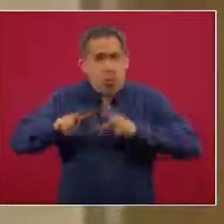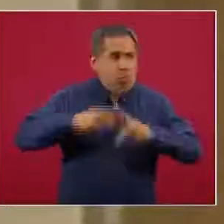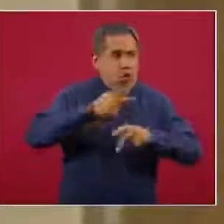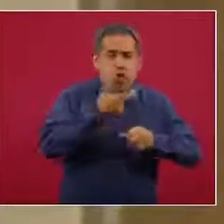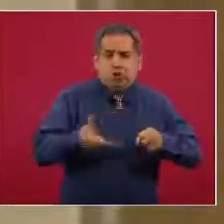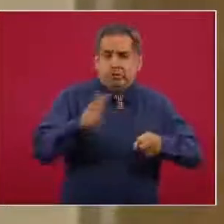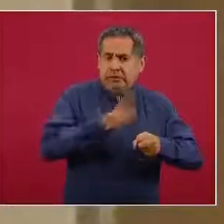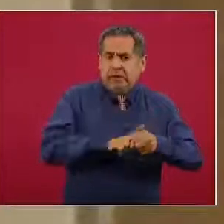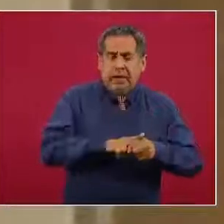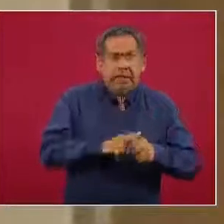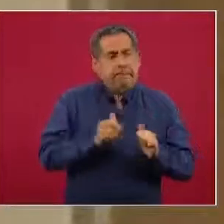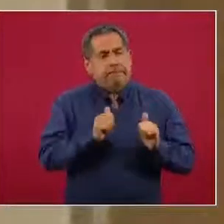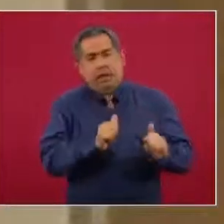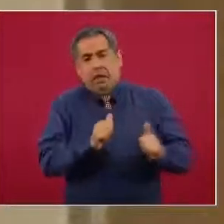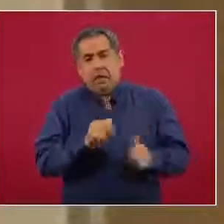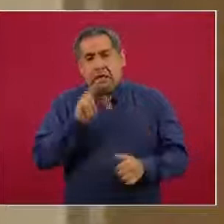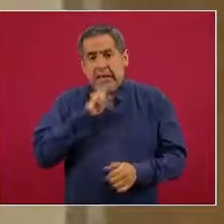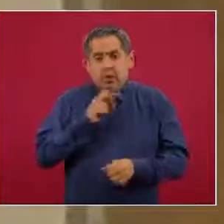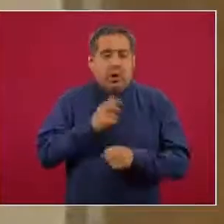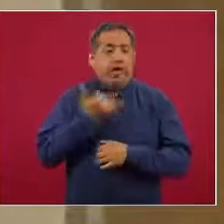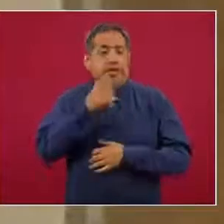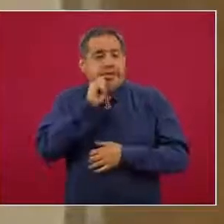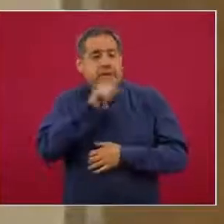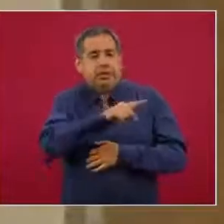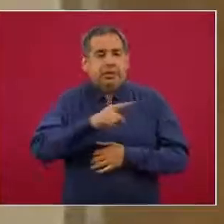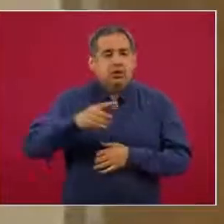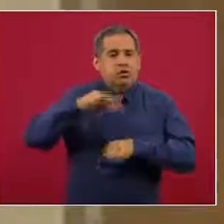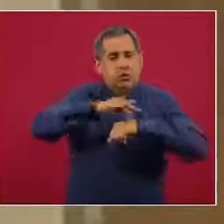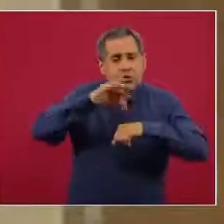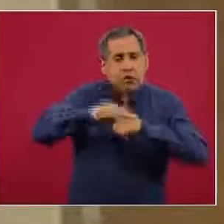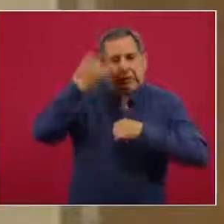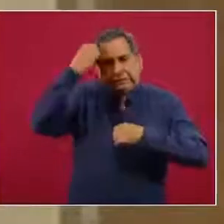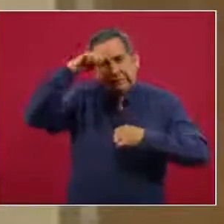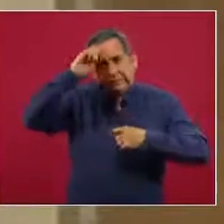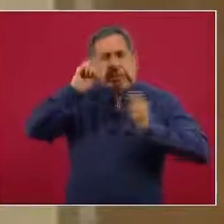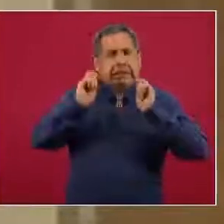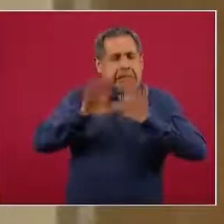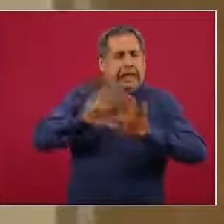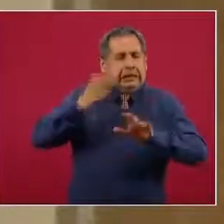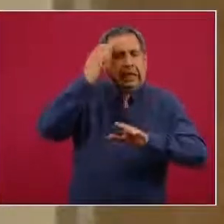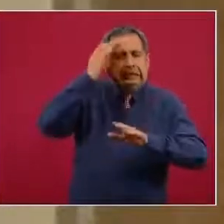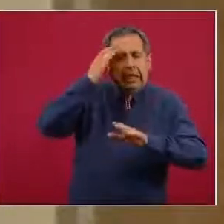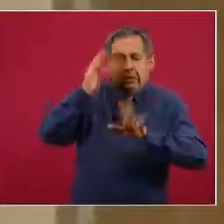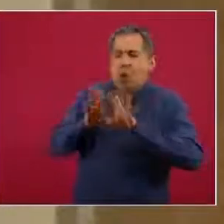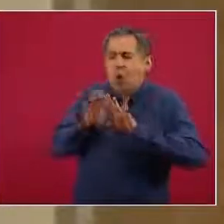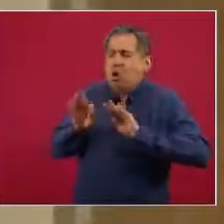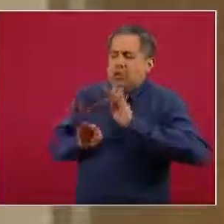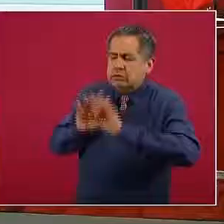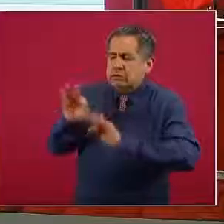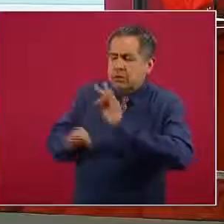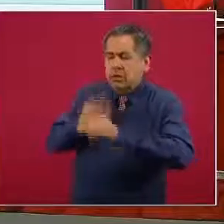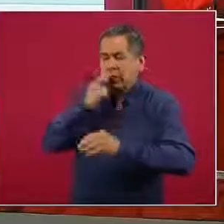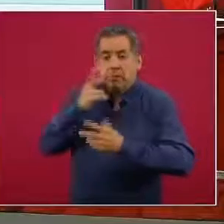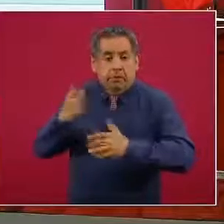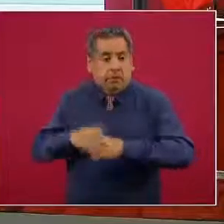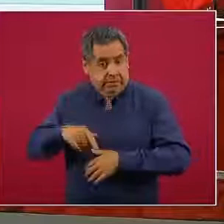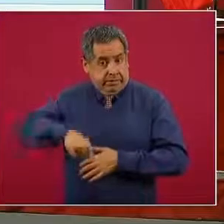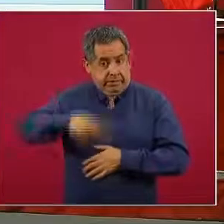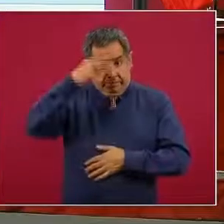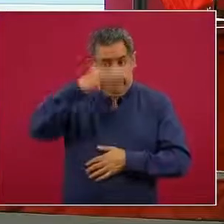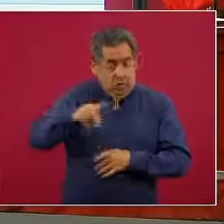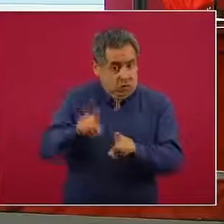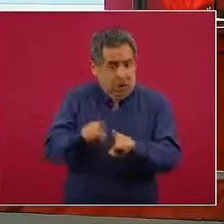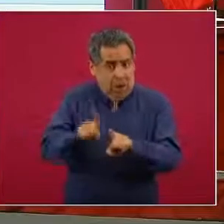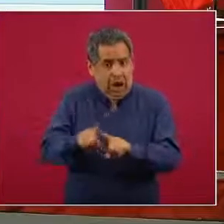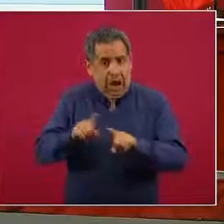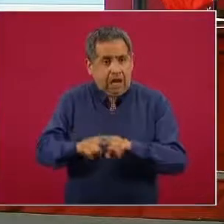y también que la experiencia médica del manejo de esta enfermedad ha incrementado en todo el mundo. En México mismo, como lo acabamos de ver